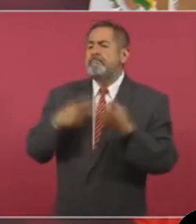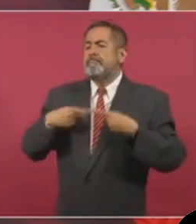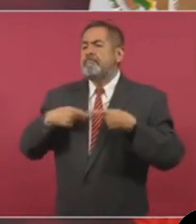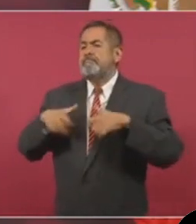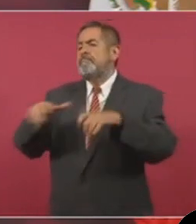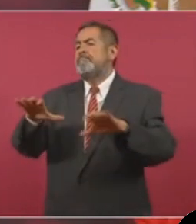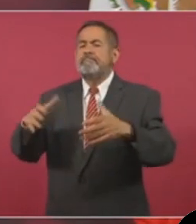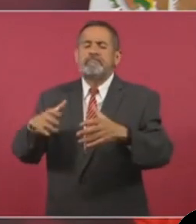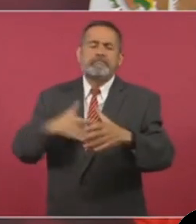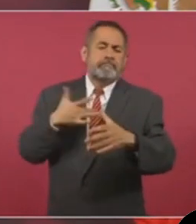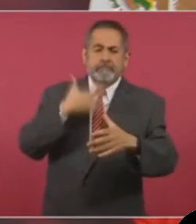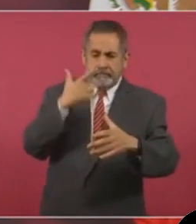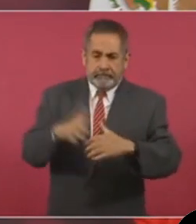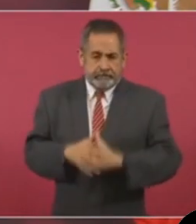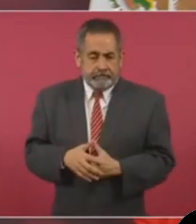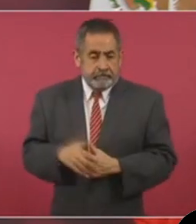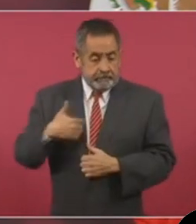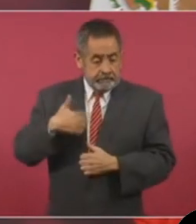le tenemos que dejar